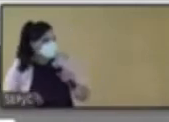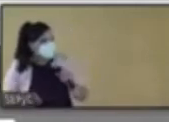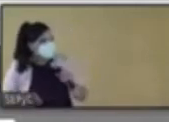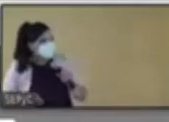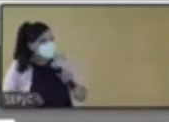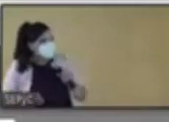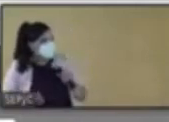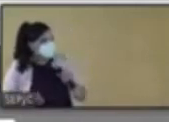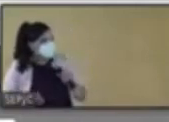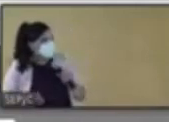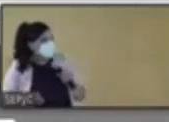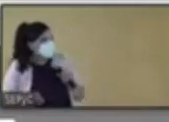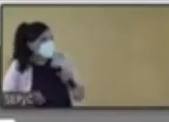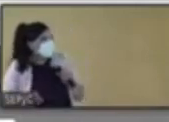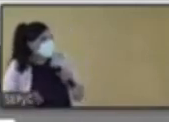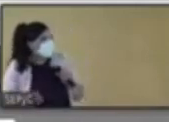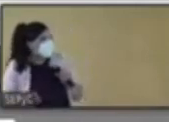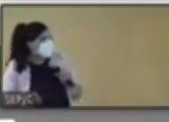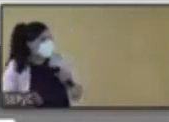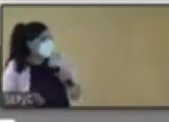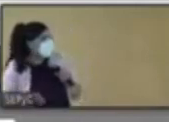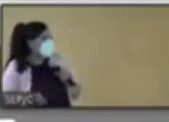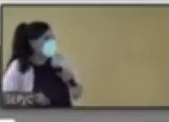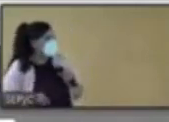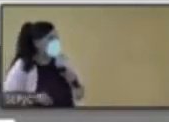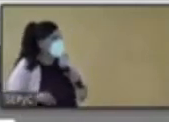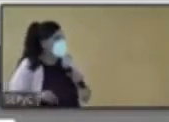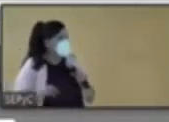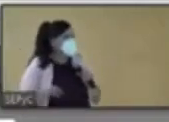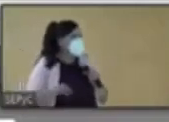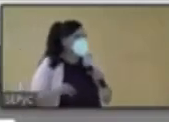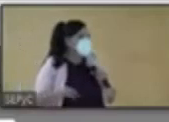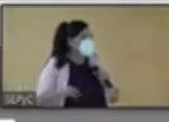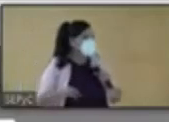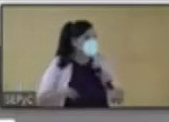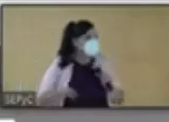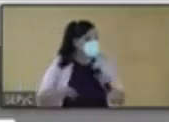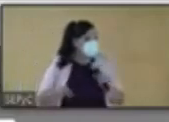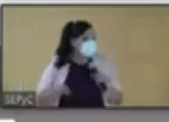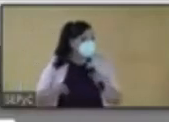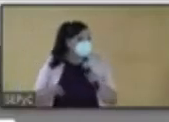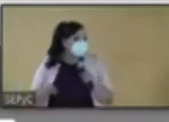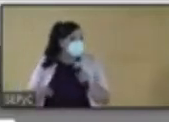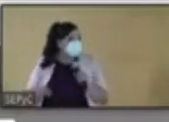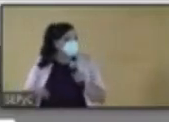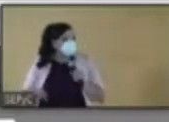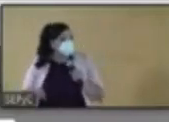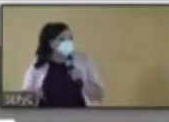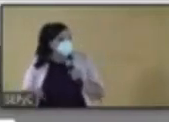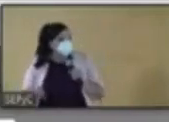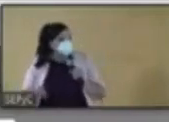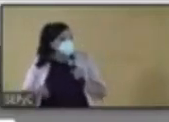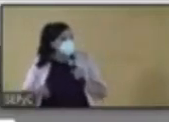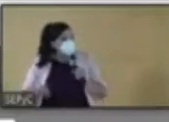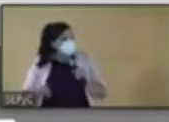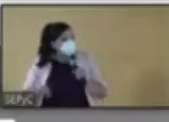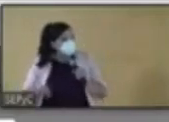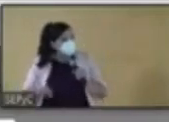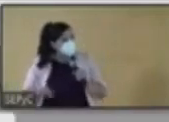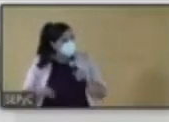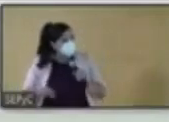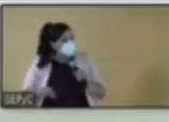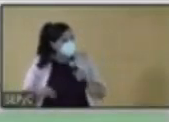Así como dónde se encuentra, dónde se localiza o dónde se constituye el fideicomiso en el cual participo. Vamos